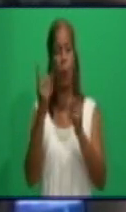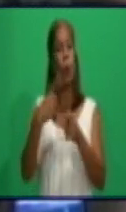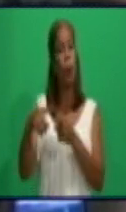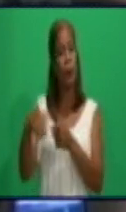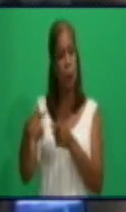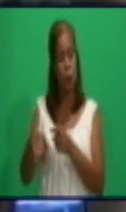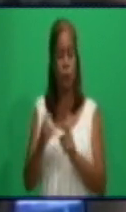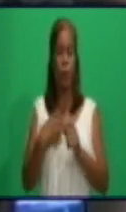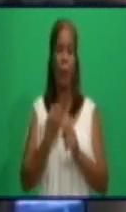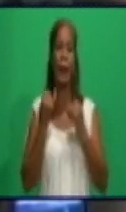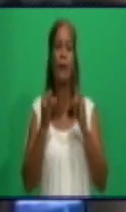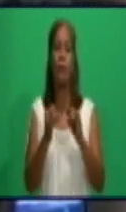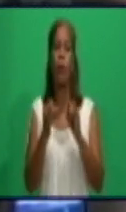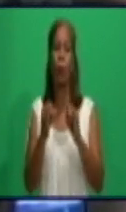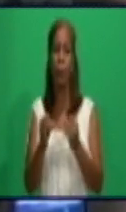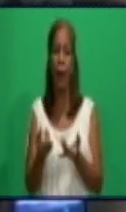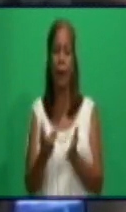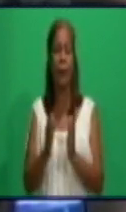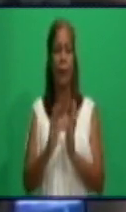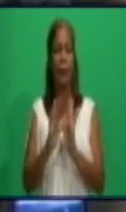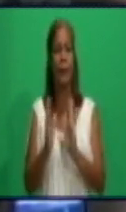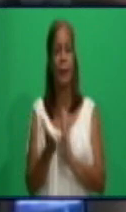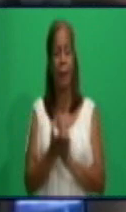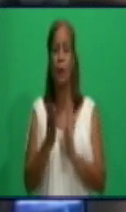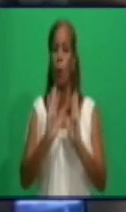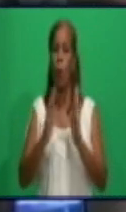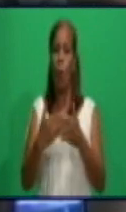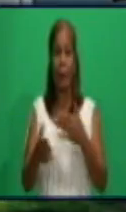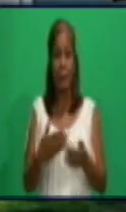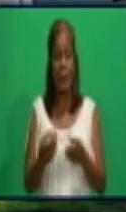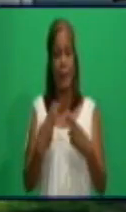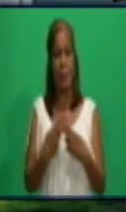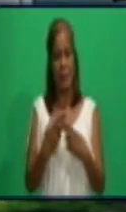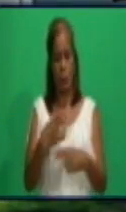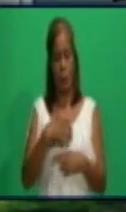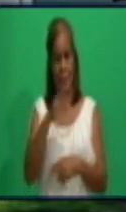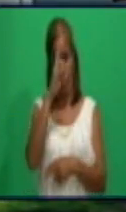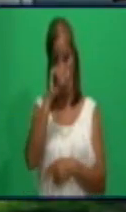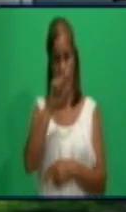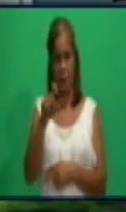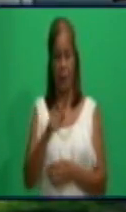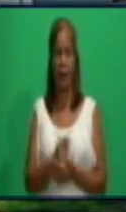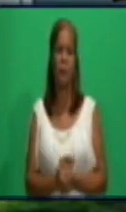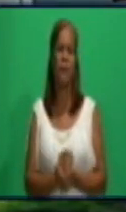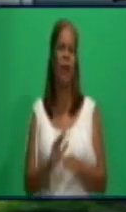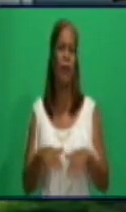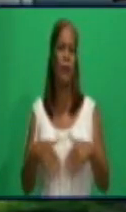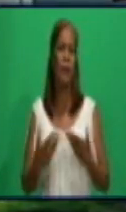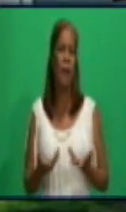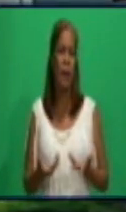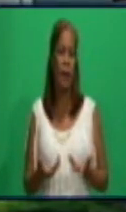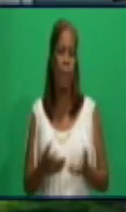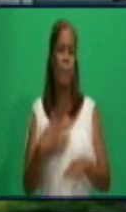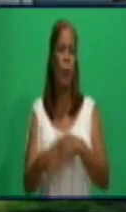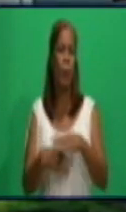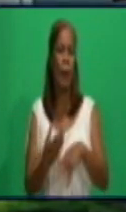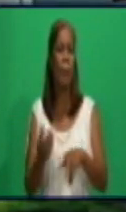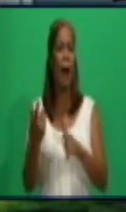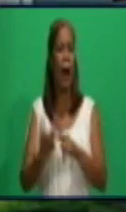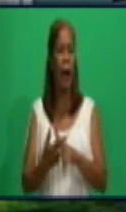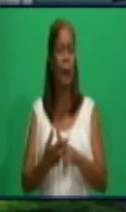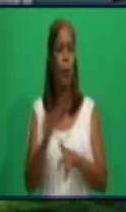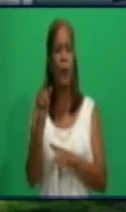inmediata a cualquier evento que se nos pueda dar ahí en el hospital. ¿Qué situación hay, digamos, con las cesariadas y paridas en el Hospital